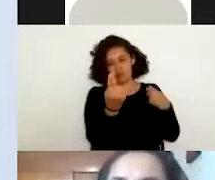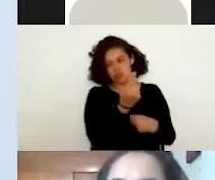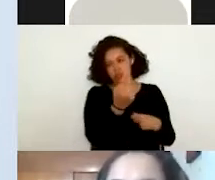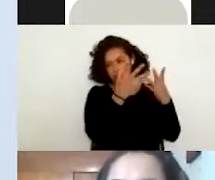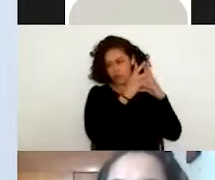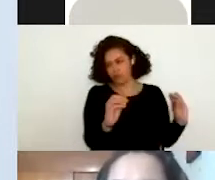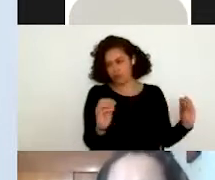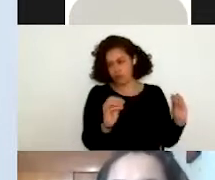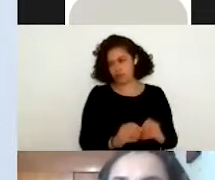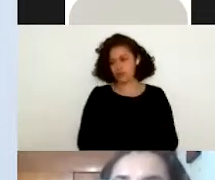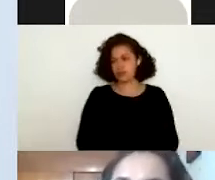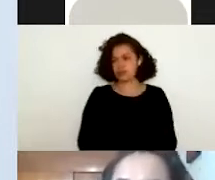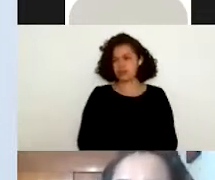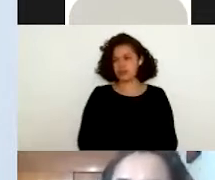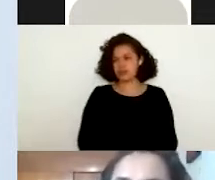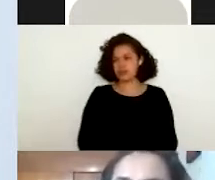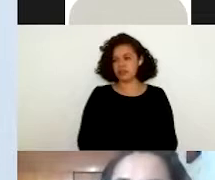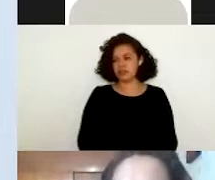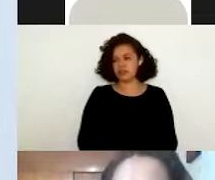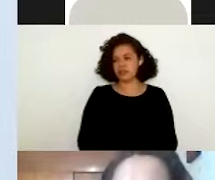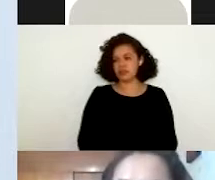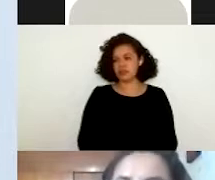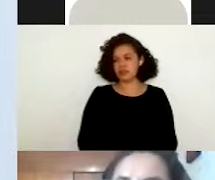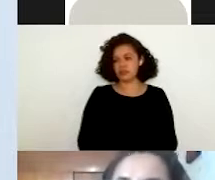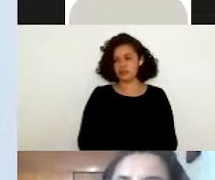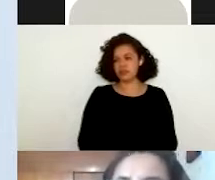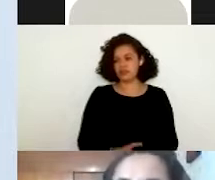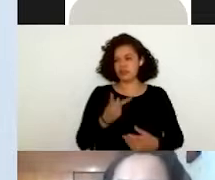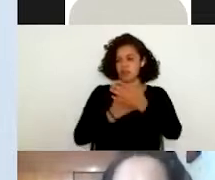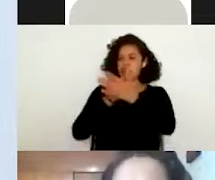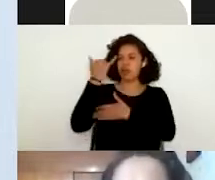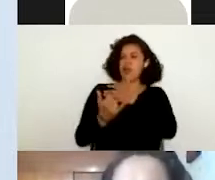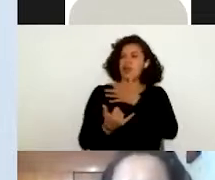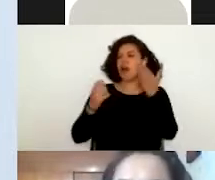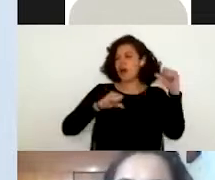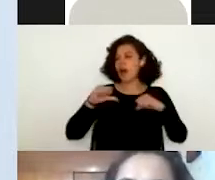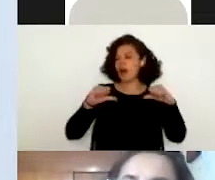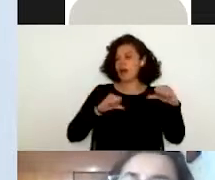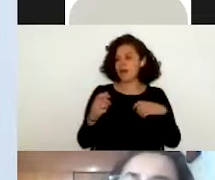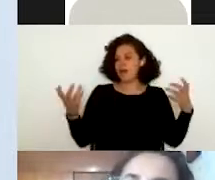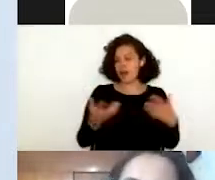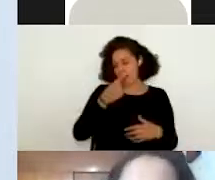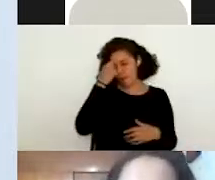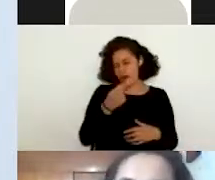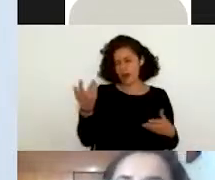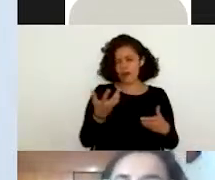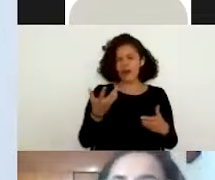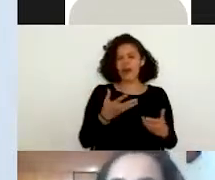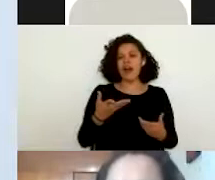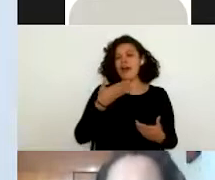tal, hacer un proyecto nos exige un conjunto de actividades que éstas sean